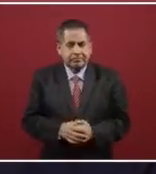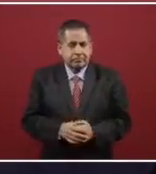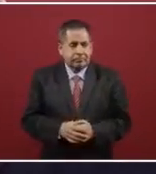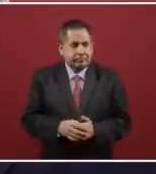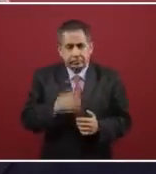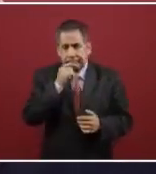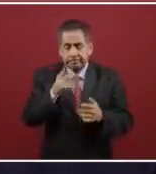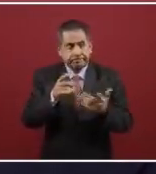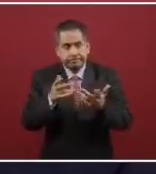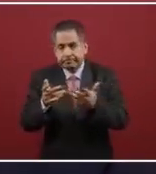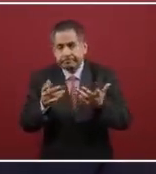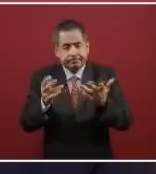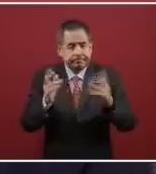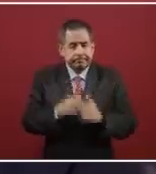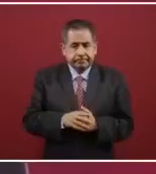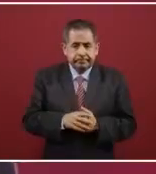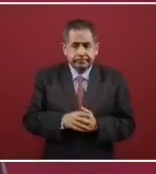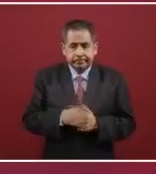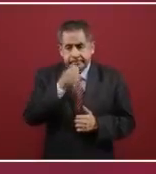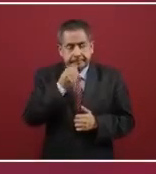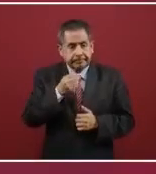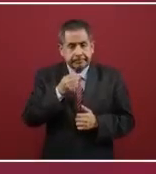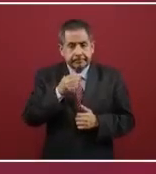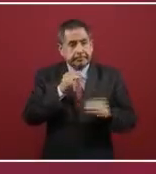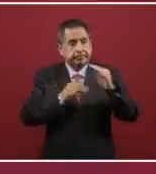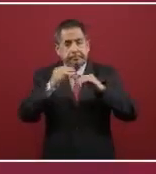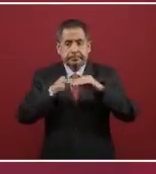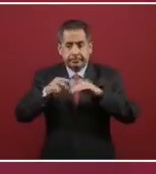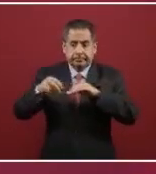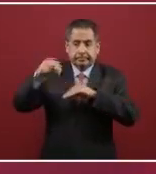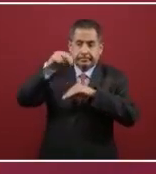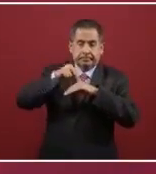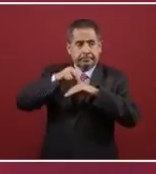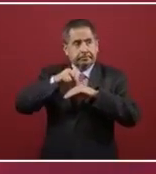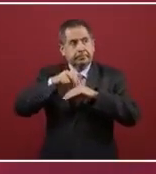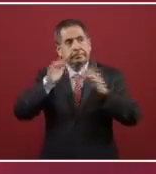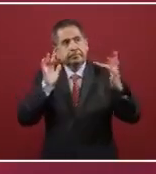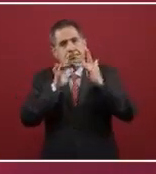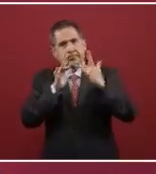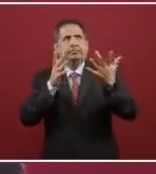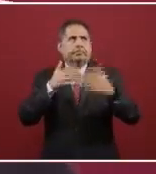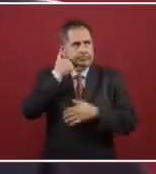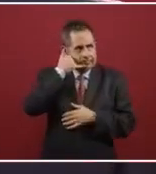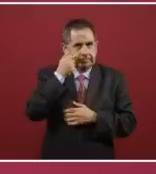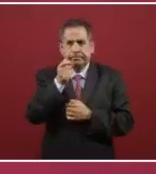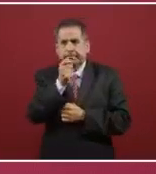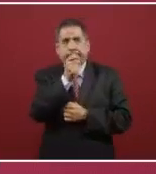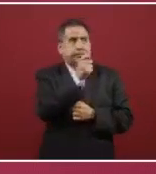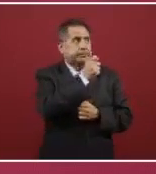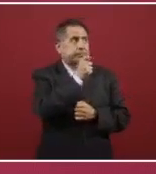la llamada, hay que andarse subiendo a los cerros para encontrar la